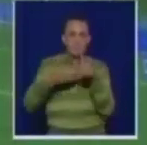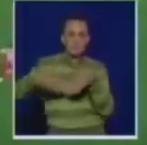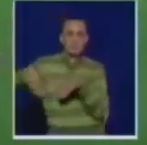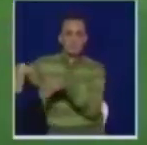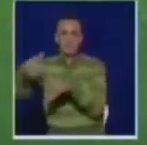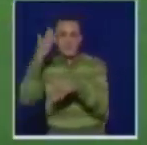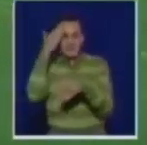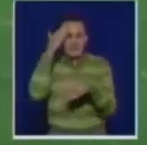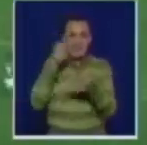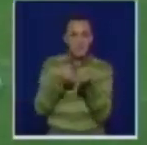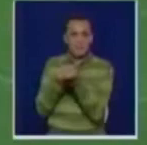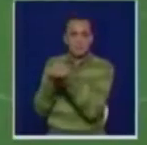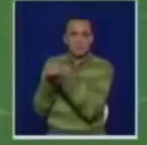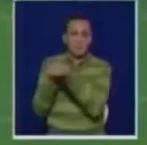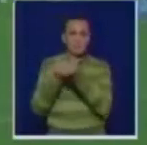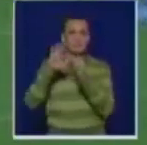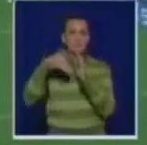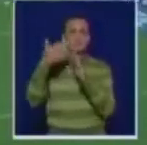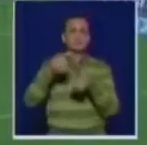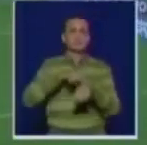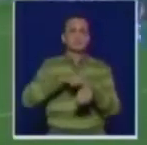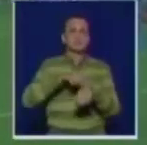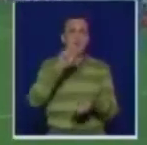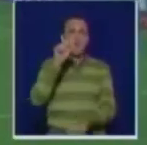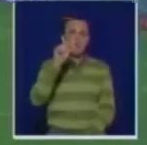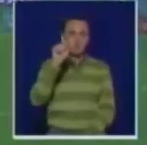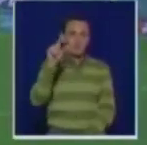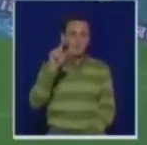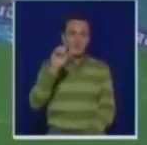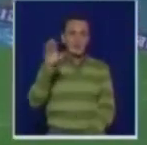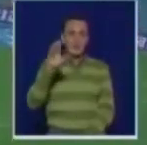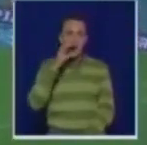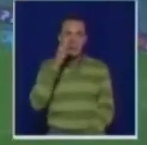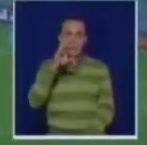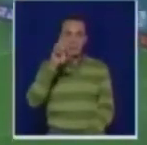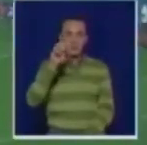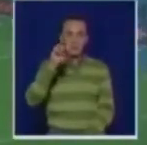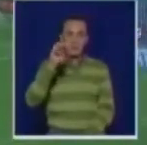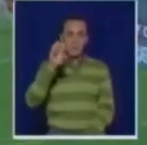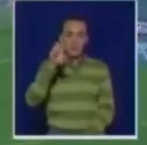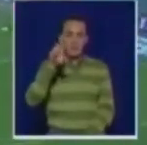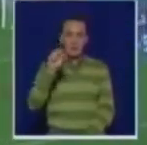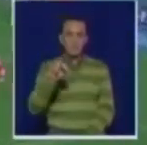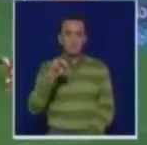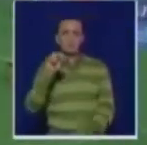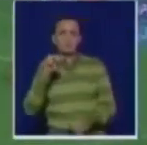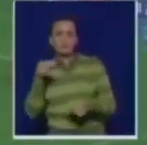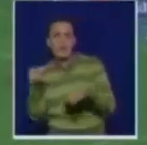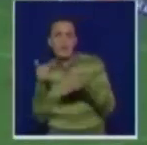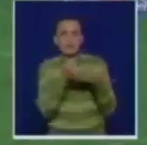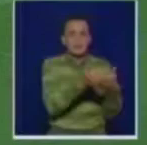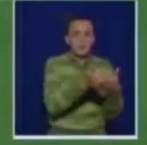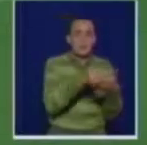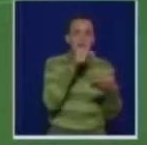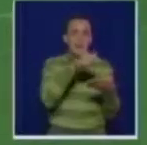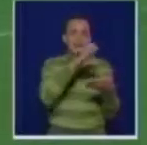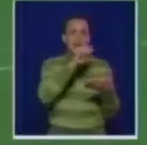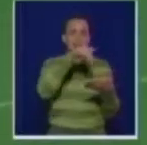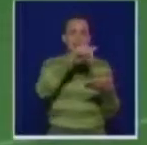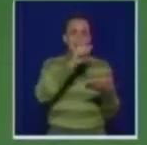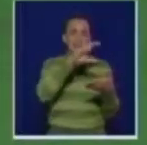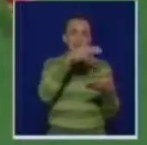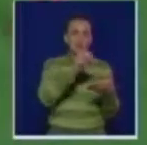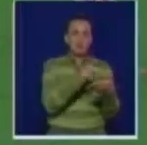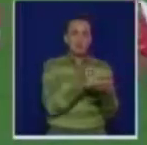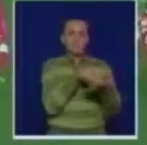El segundo gol del Cali llegó en el minuto 11, Romero por la derecha, y aquí en esta jugada la definición de Camacho. El Cali logró un gran